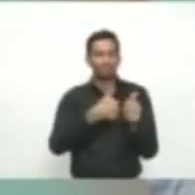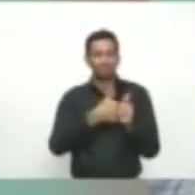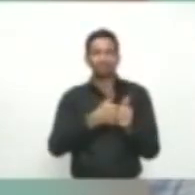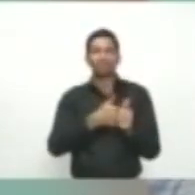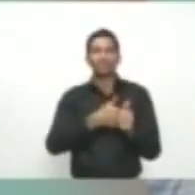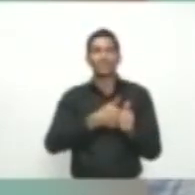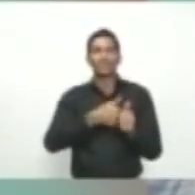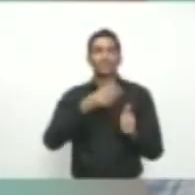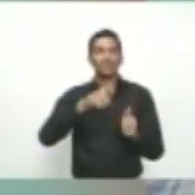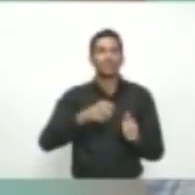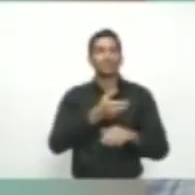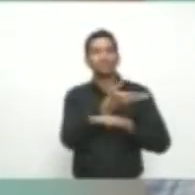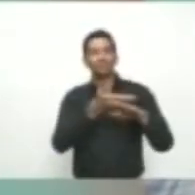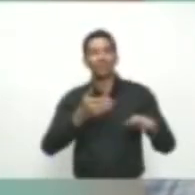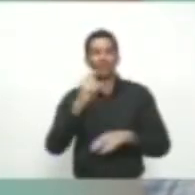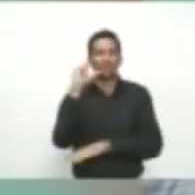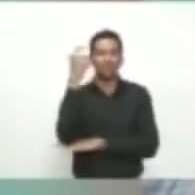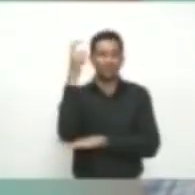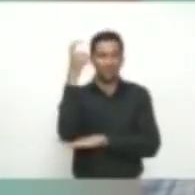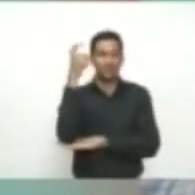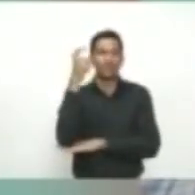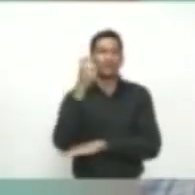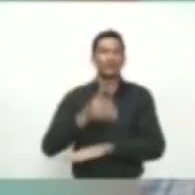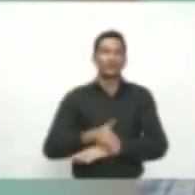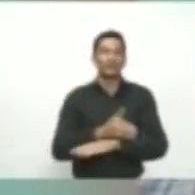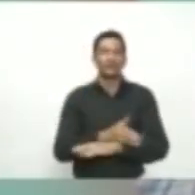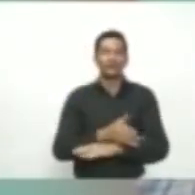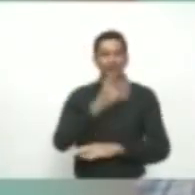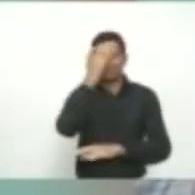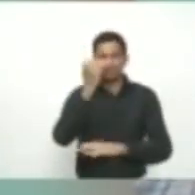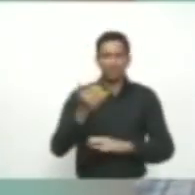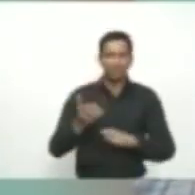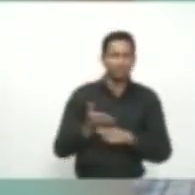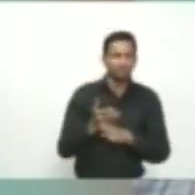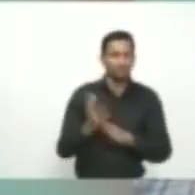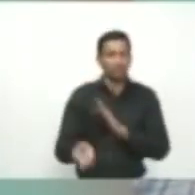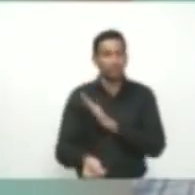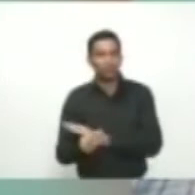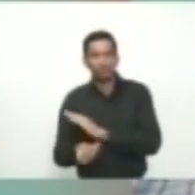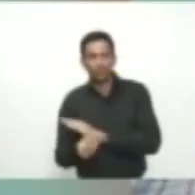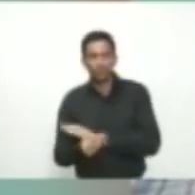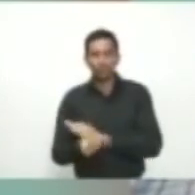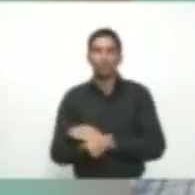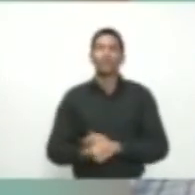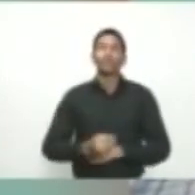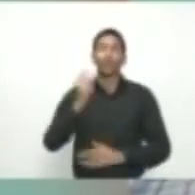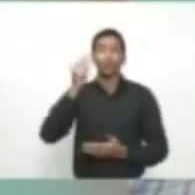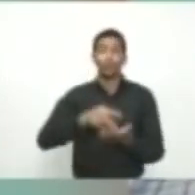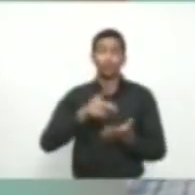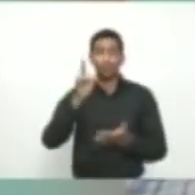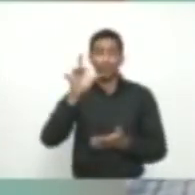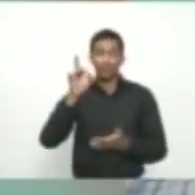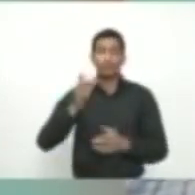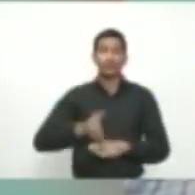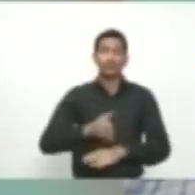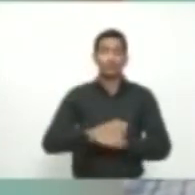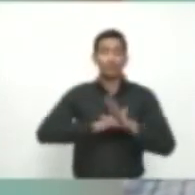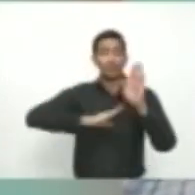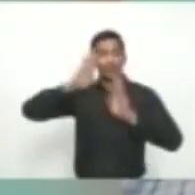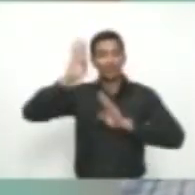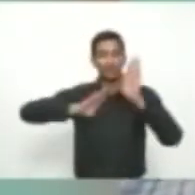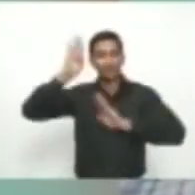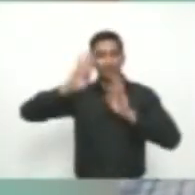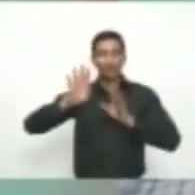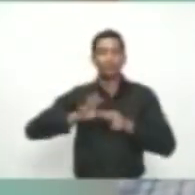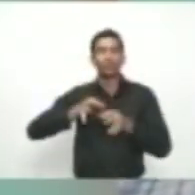tras revelar una serie de denuncias por corrupción en ese municipio. En el año 2015 fue candidato al Consejo de Moñitos por el